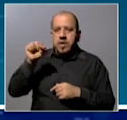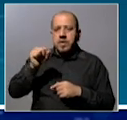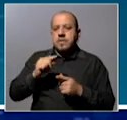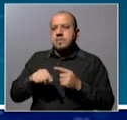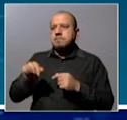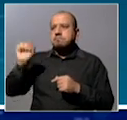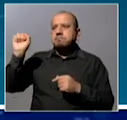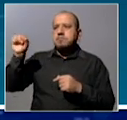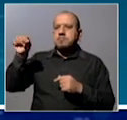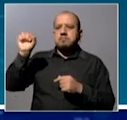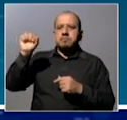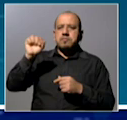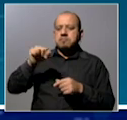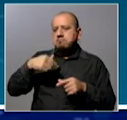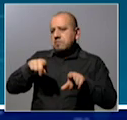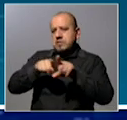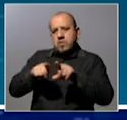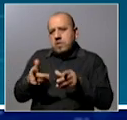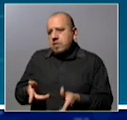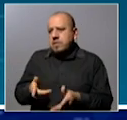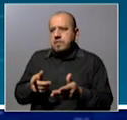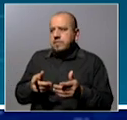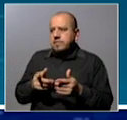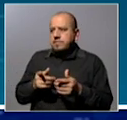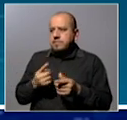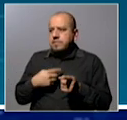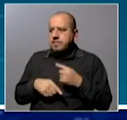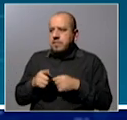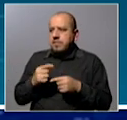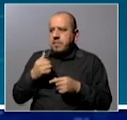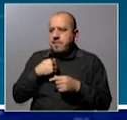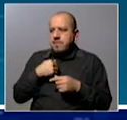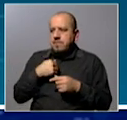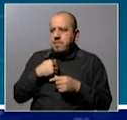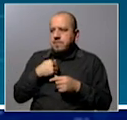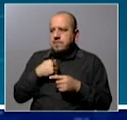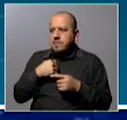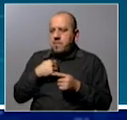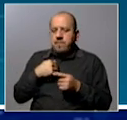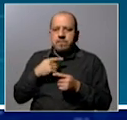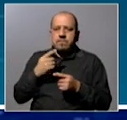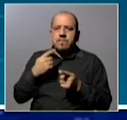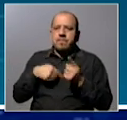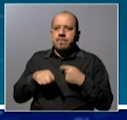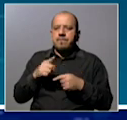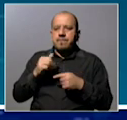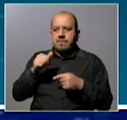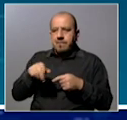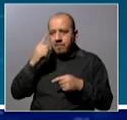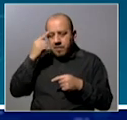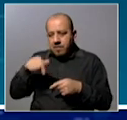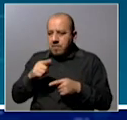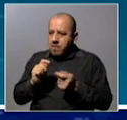voto es más o menos la misma. Entonces, me costaría creer que ocurra algo que modifique